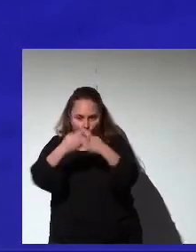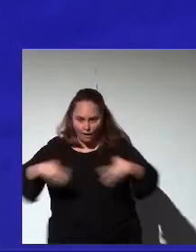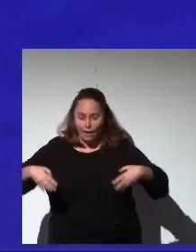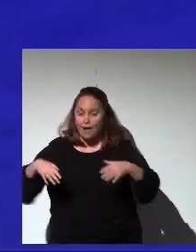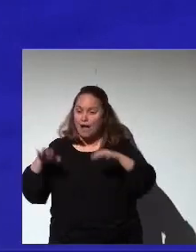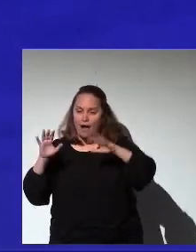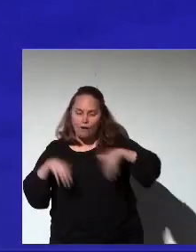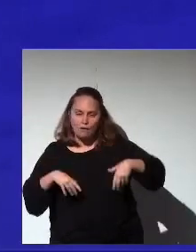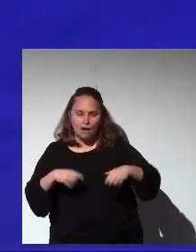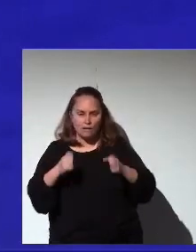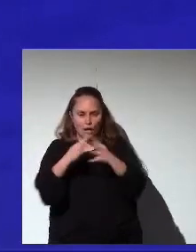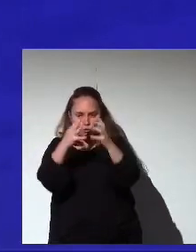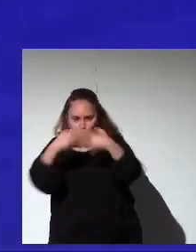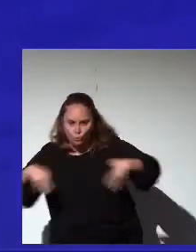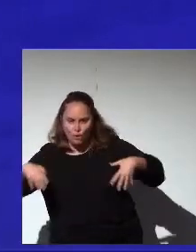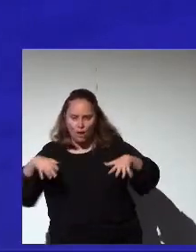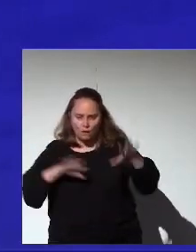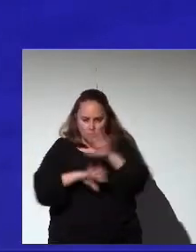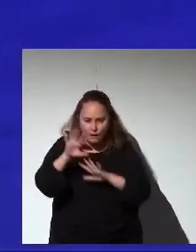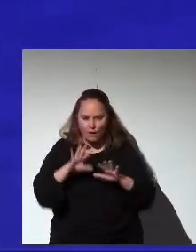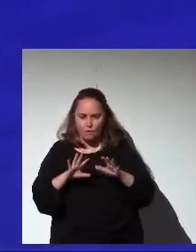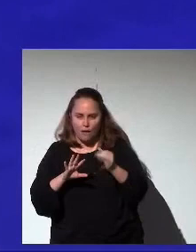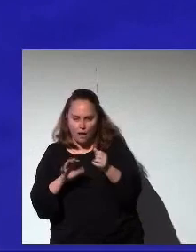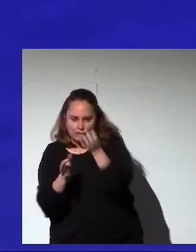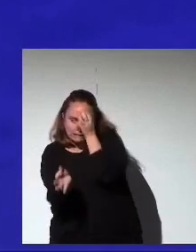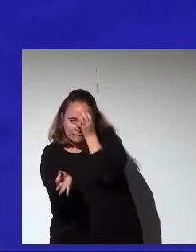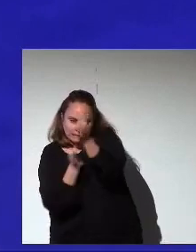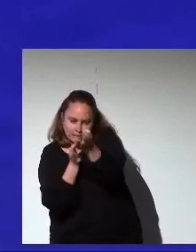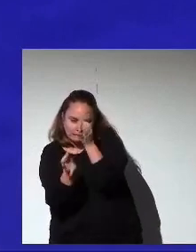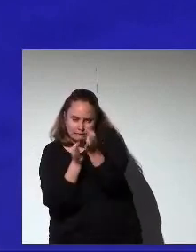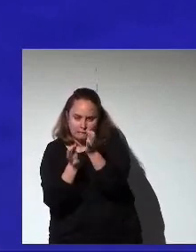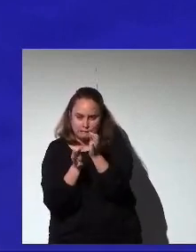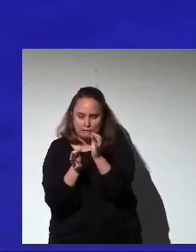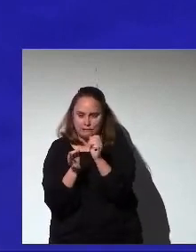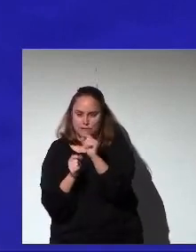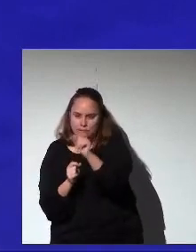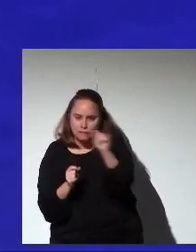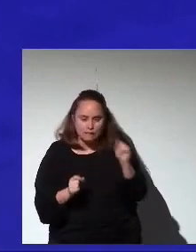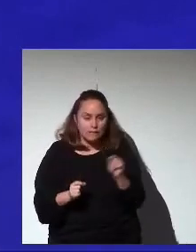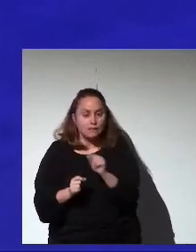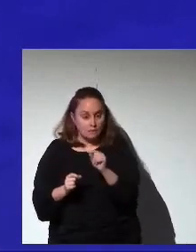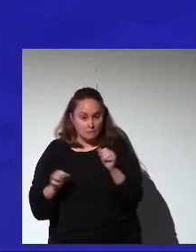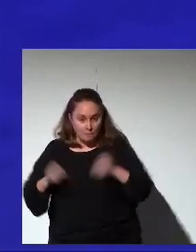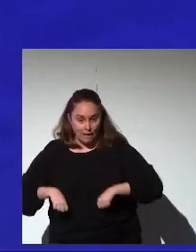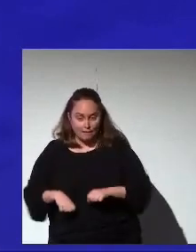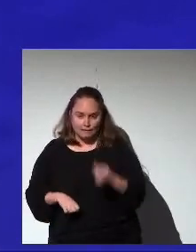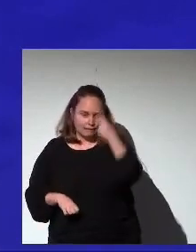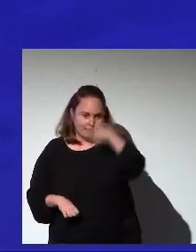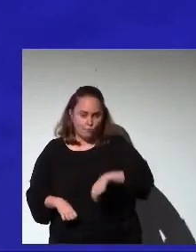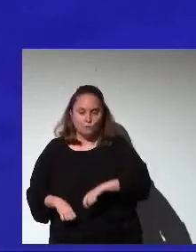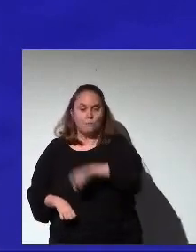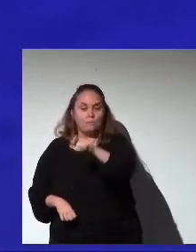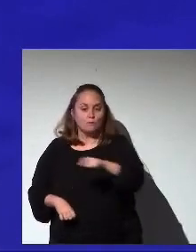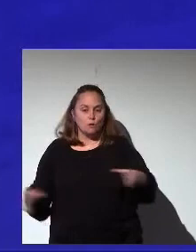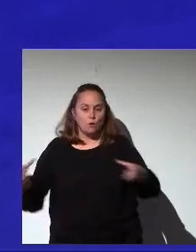ese cuadro puntillista, porque son muy importantes las agrupaciones de voluntarios, pero son muy importantes, por